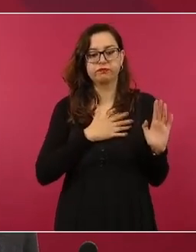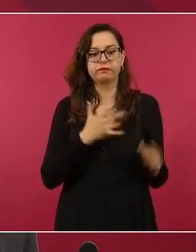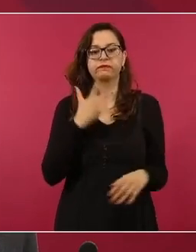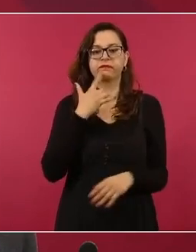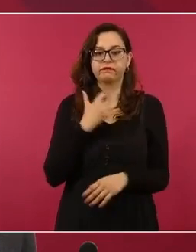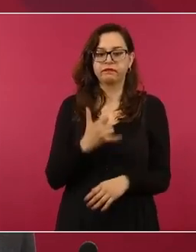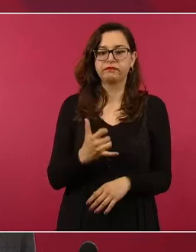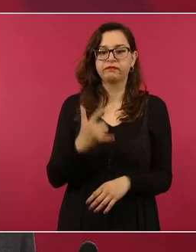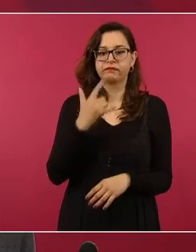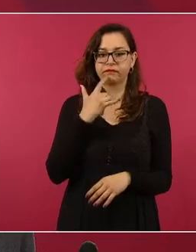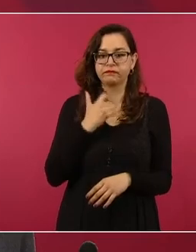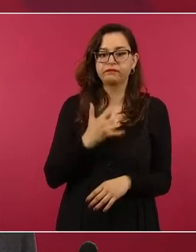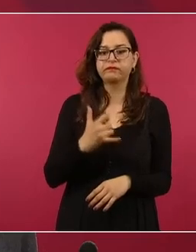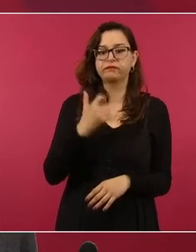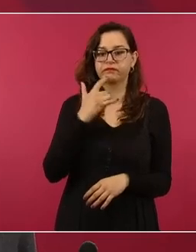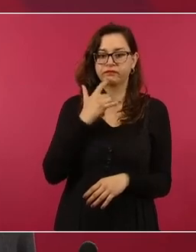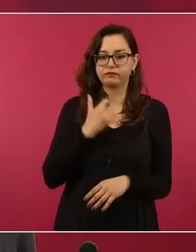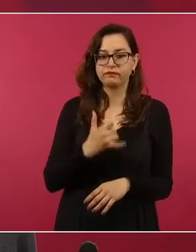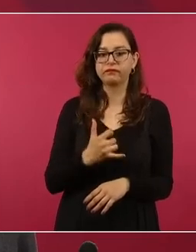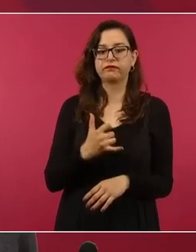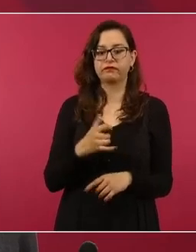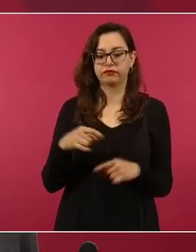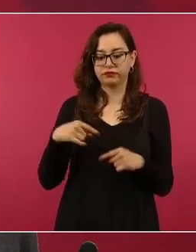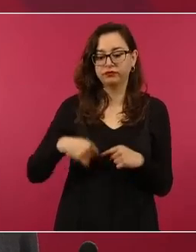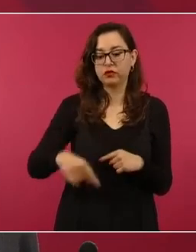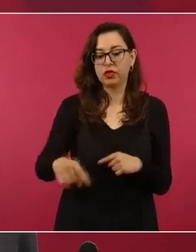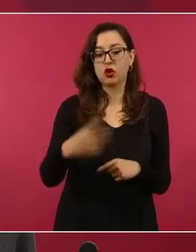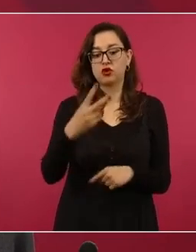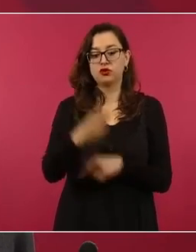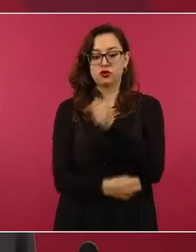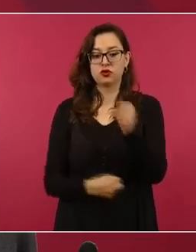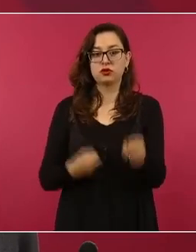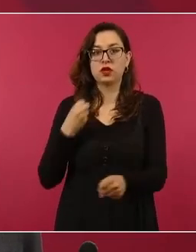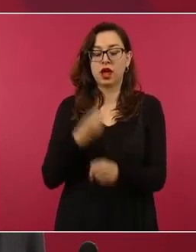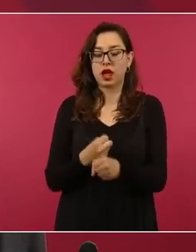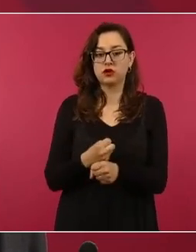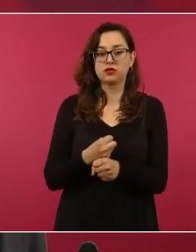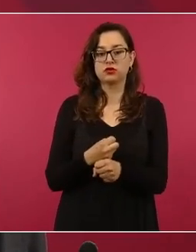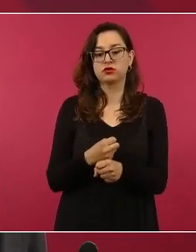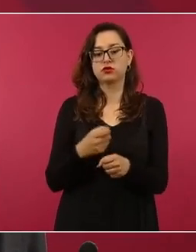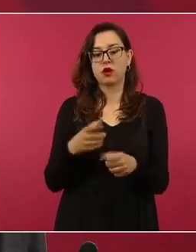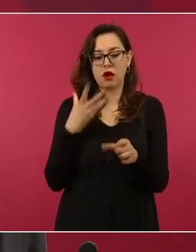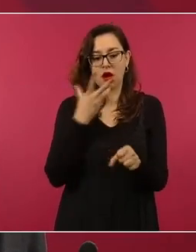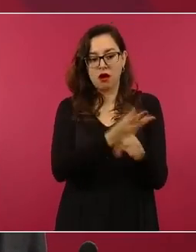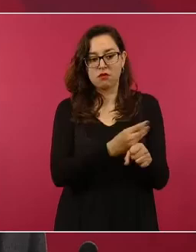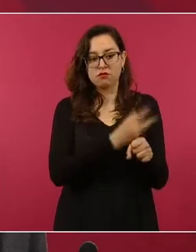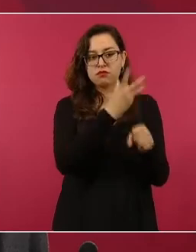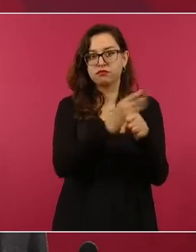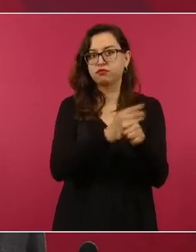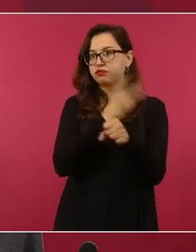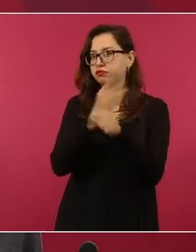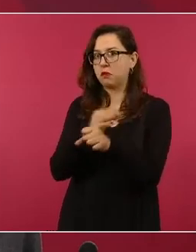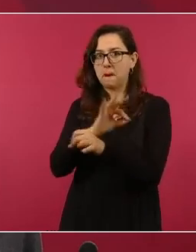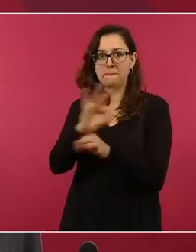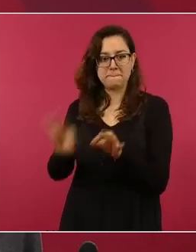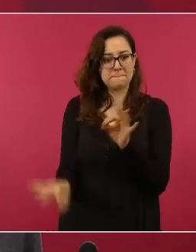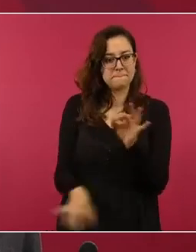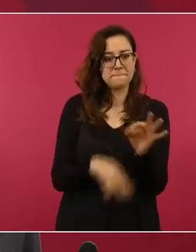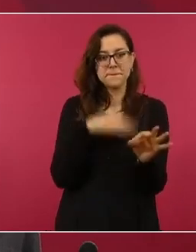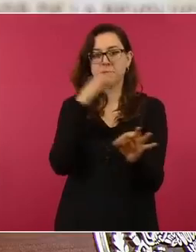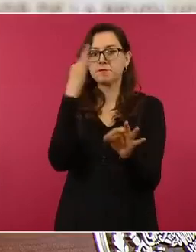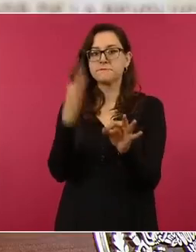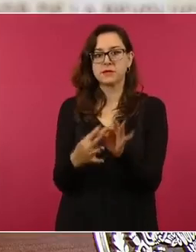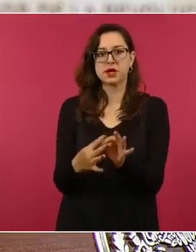vamos a dejar un sistema de salud pública de primera,